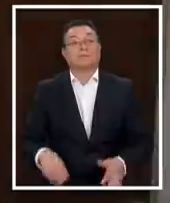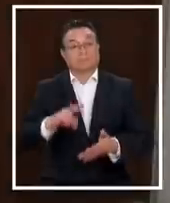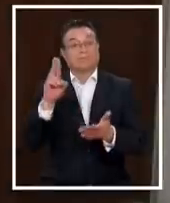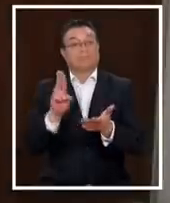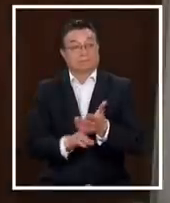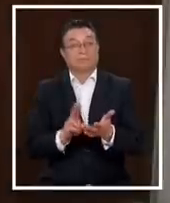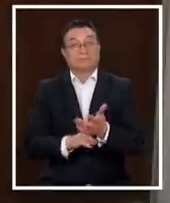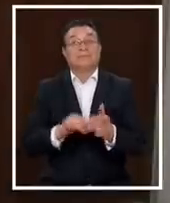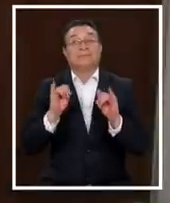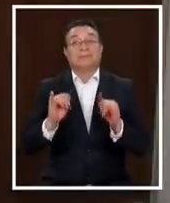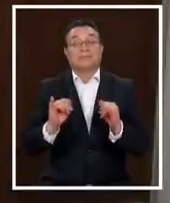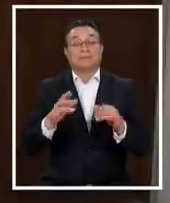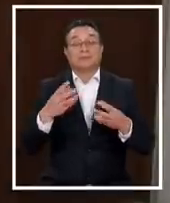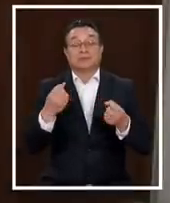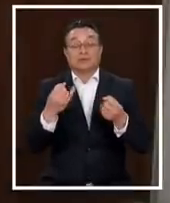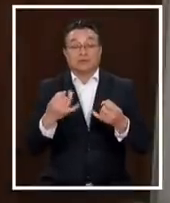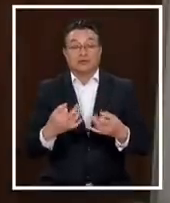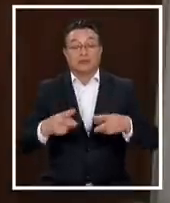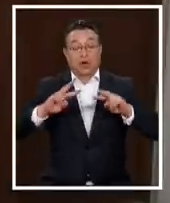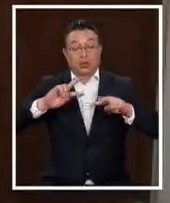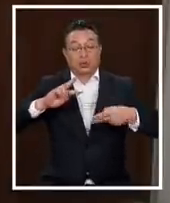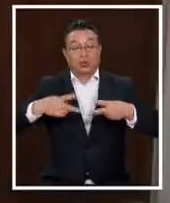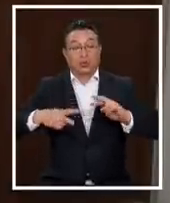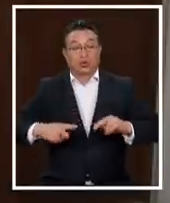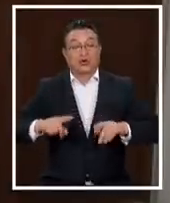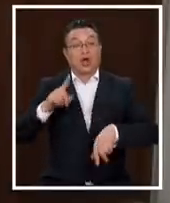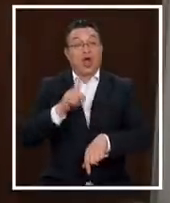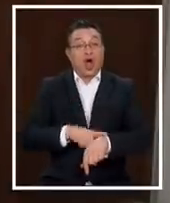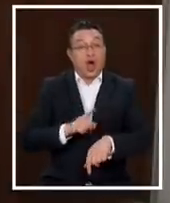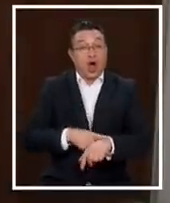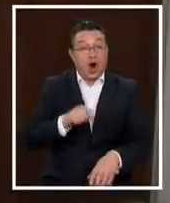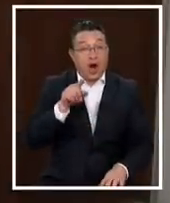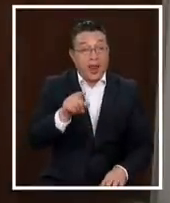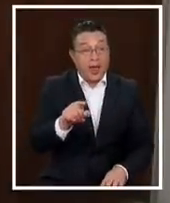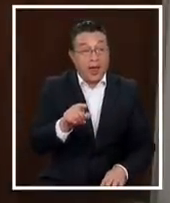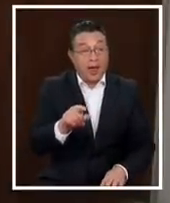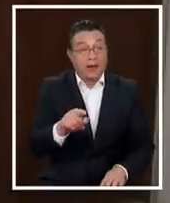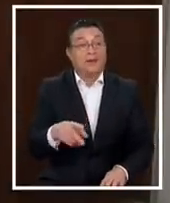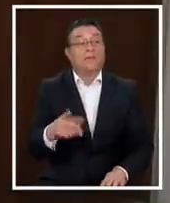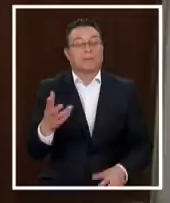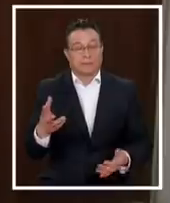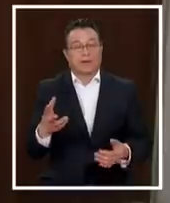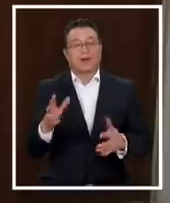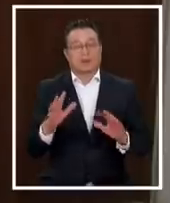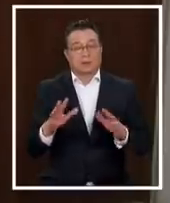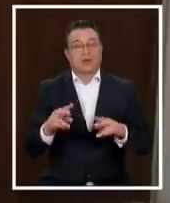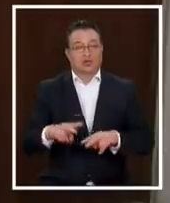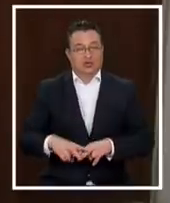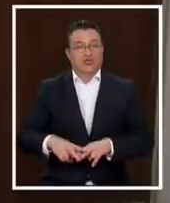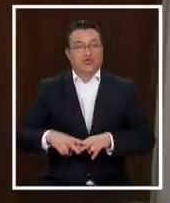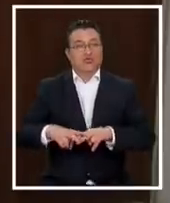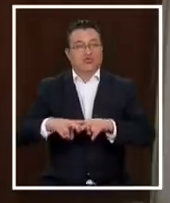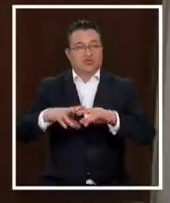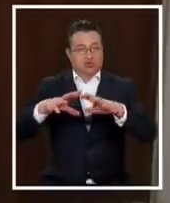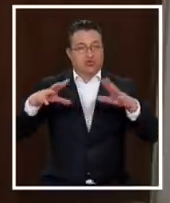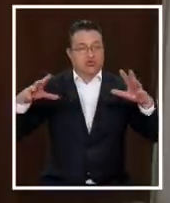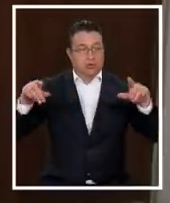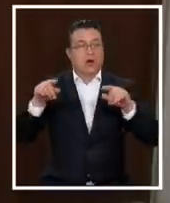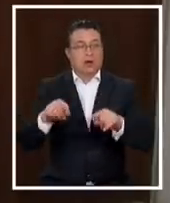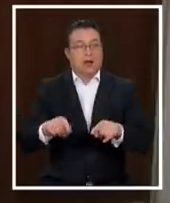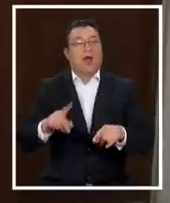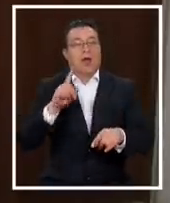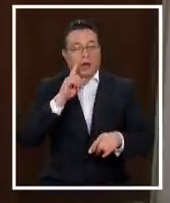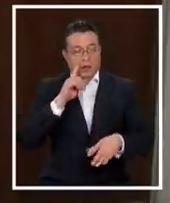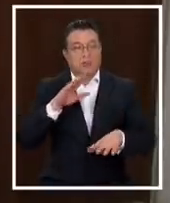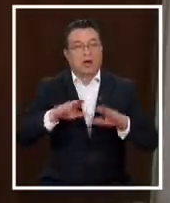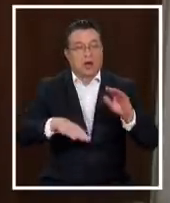Efectivamente, y de acuerdo al número de turnos y horas que haya estado, son abultados y obviamente se obtuvieron